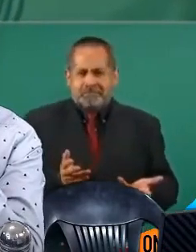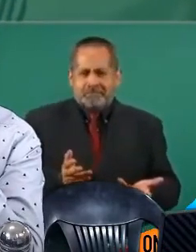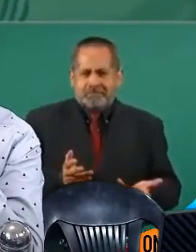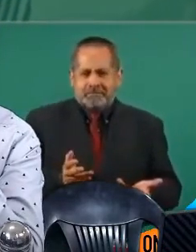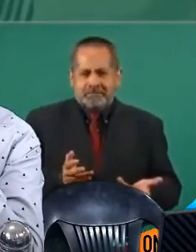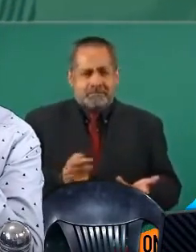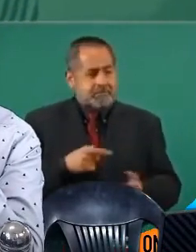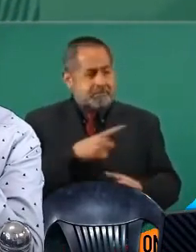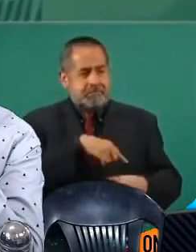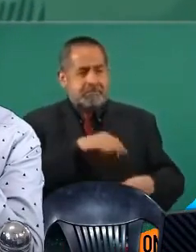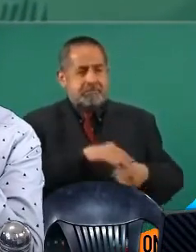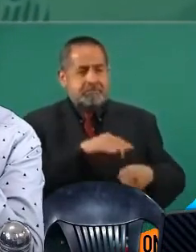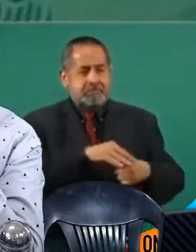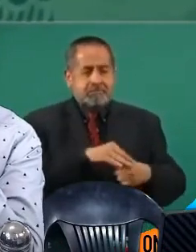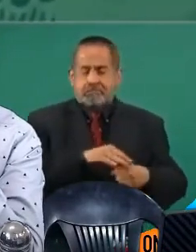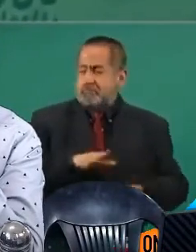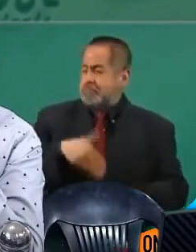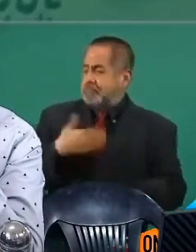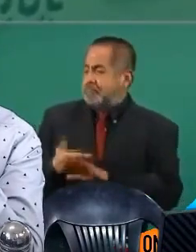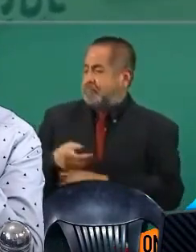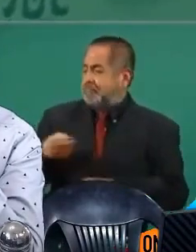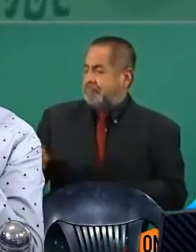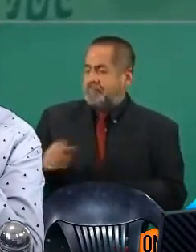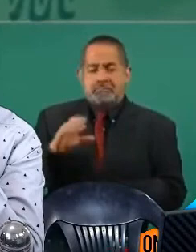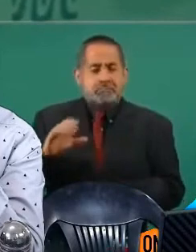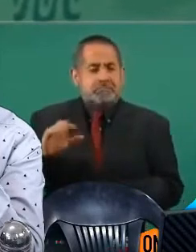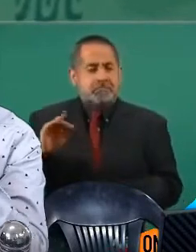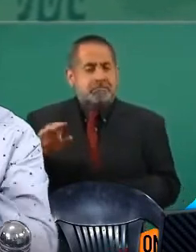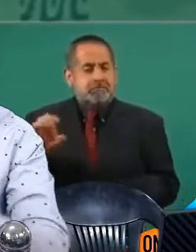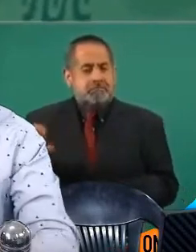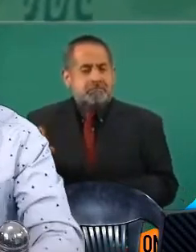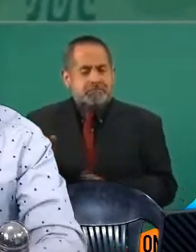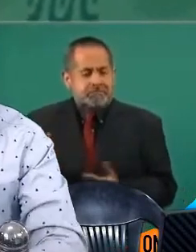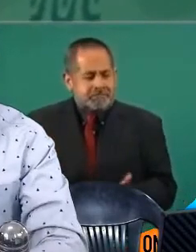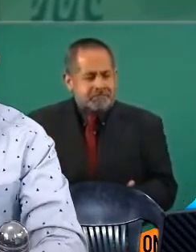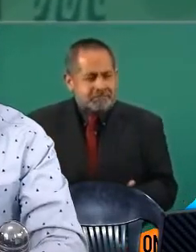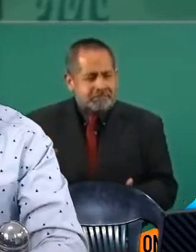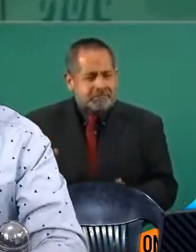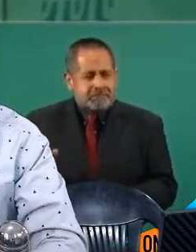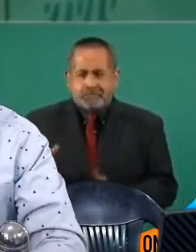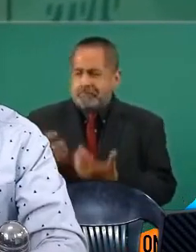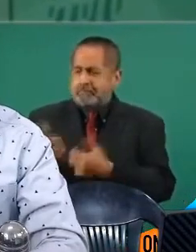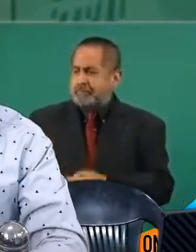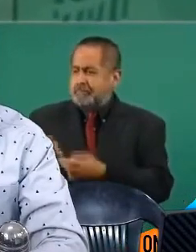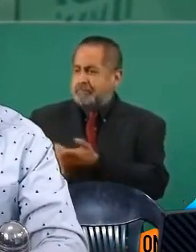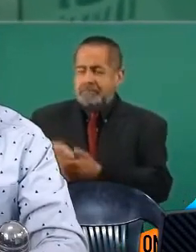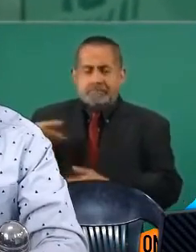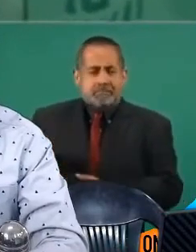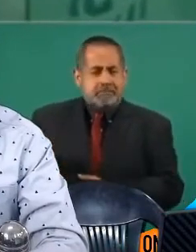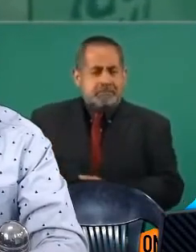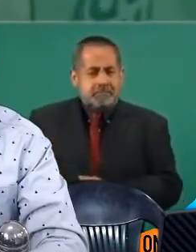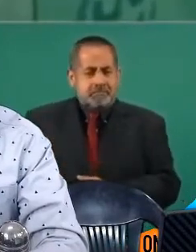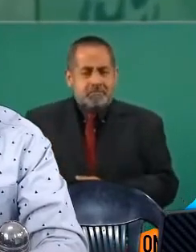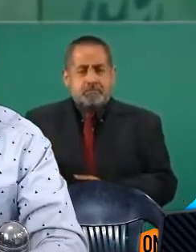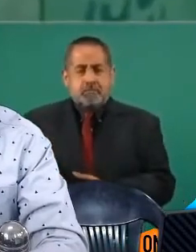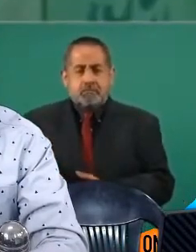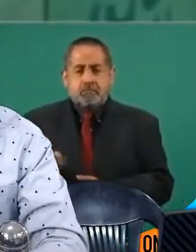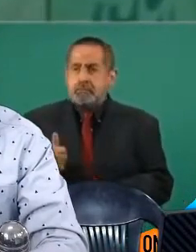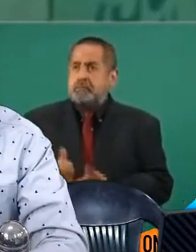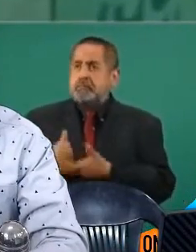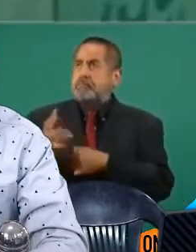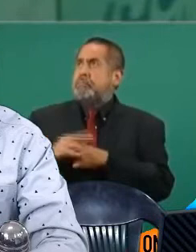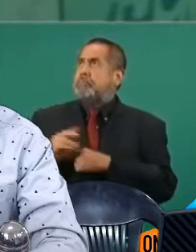en contra de la Comisión Federal de Electricidad, de una empresa pública que es la que permite